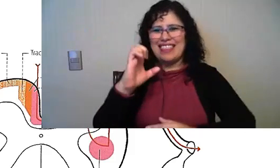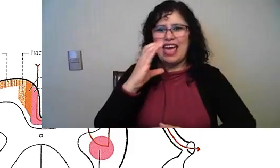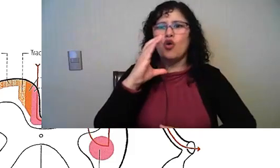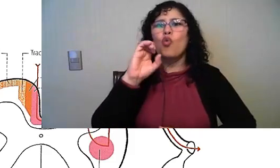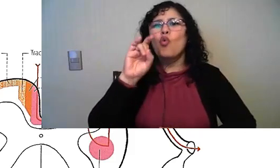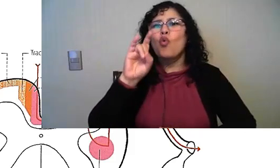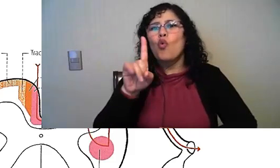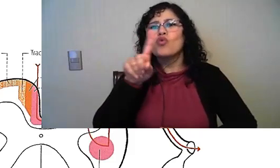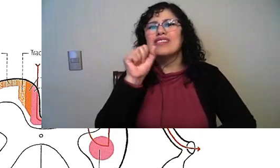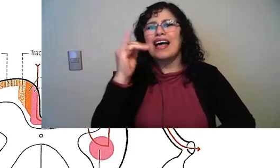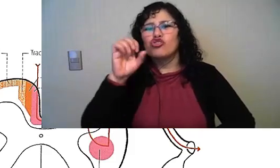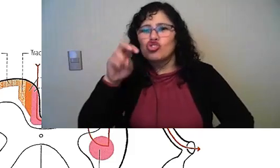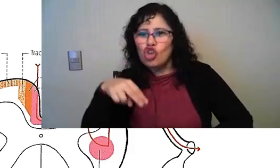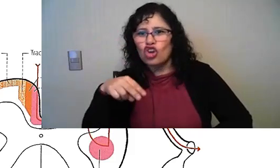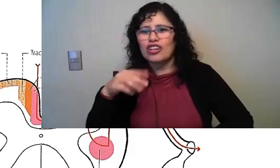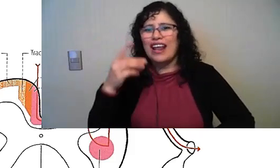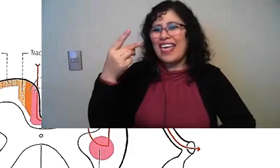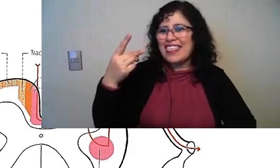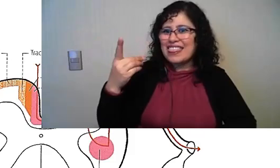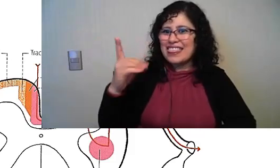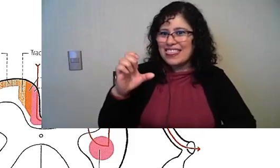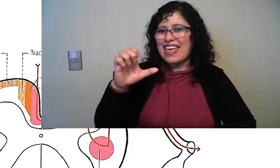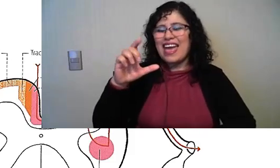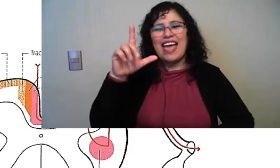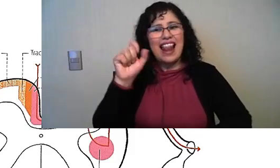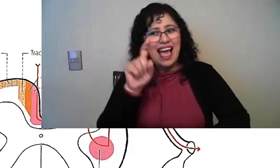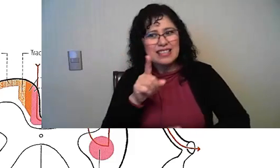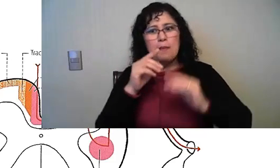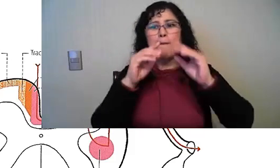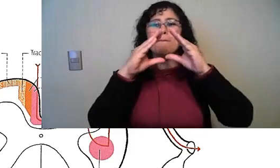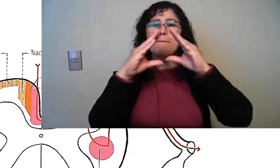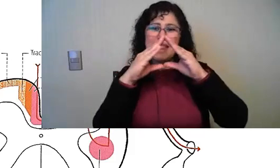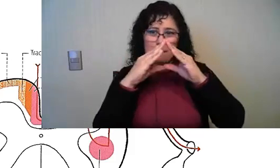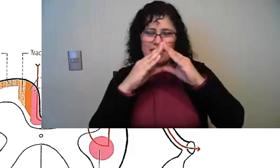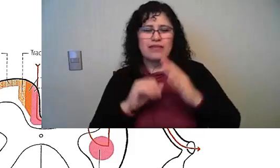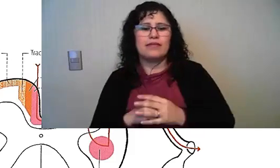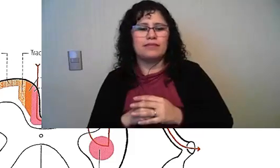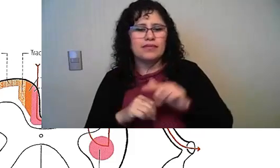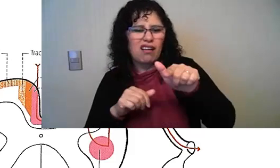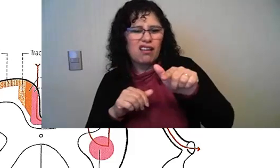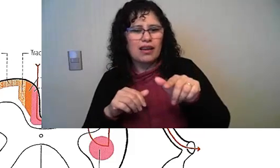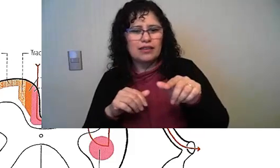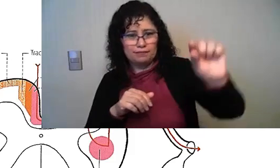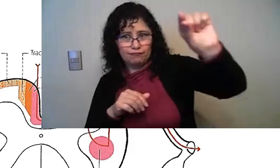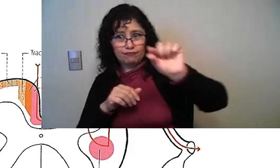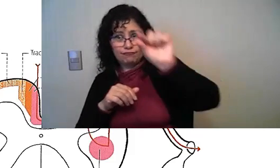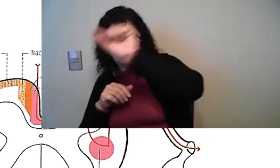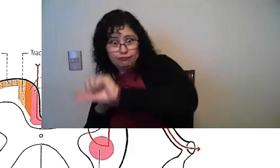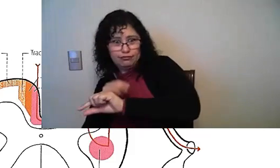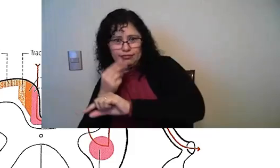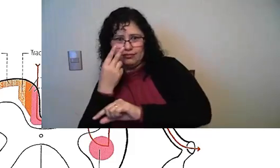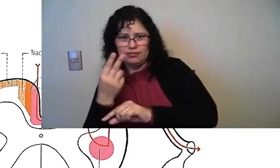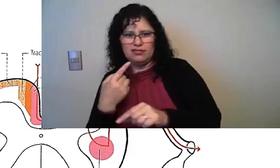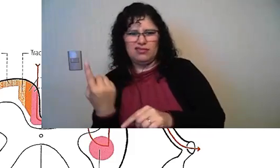que representa aproximadamente un 20%, esto sería un 70 o un 80, deberíamos dibujarlo un